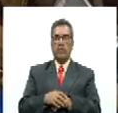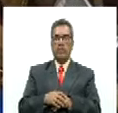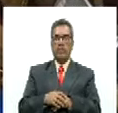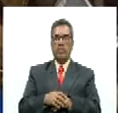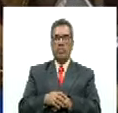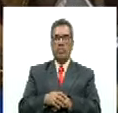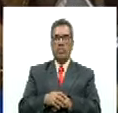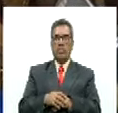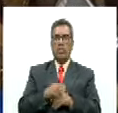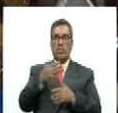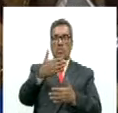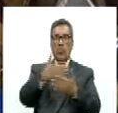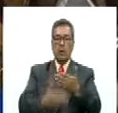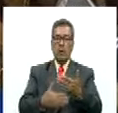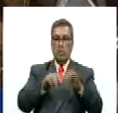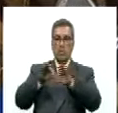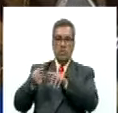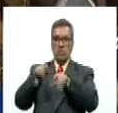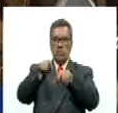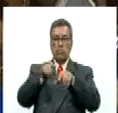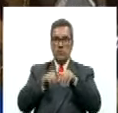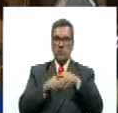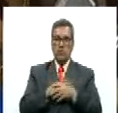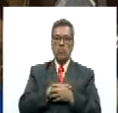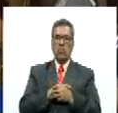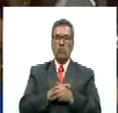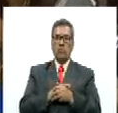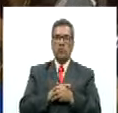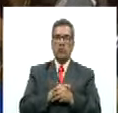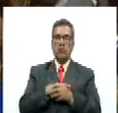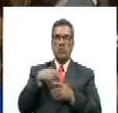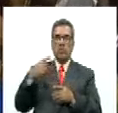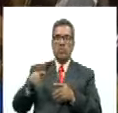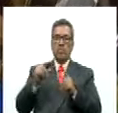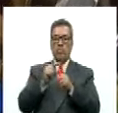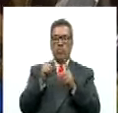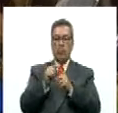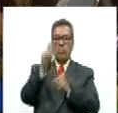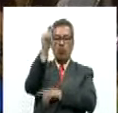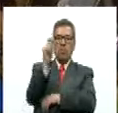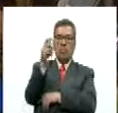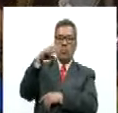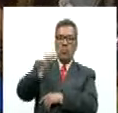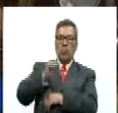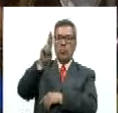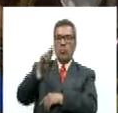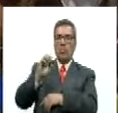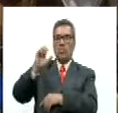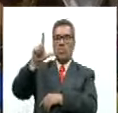Bueno, consigna en secretaría. Siguiente derecho de palabra, el diputado Saúl Ortega.